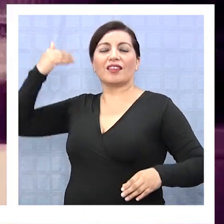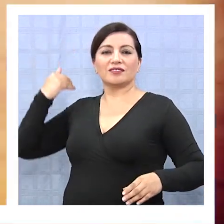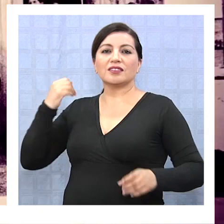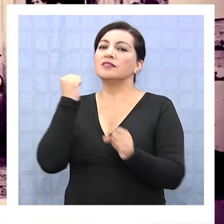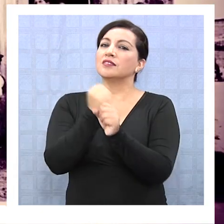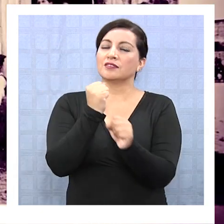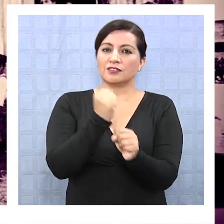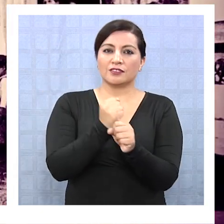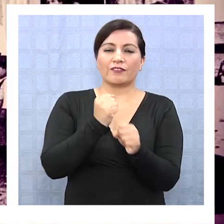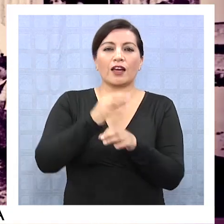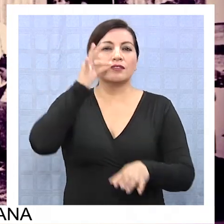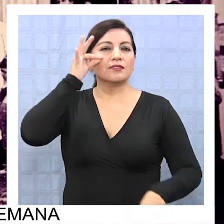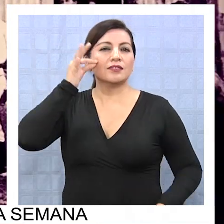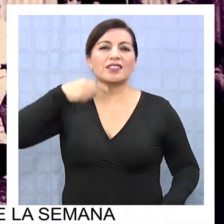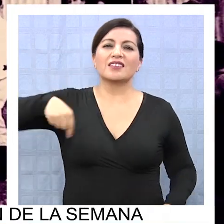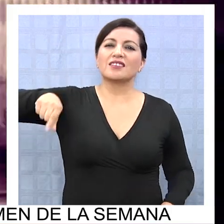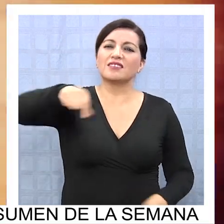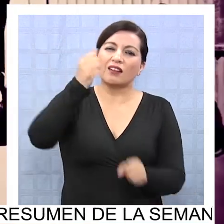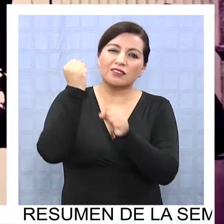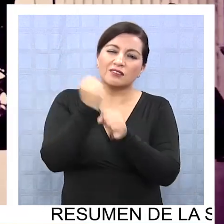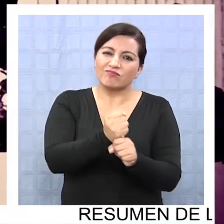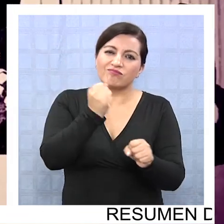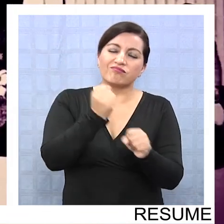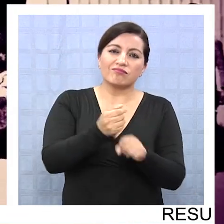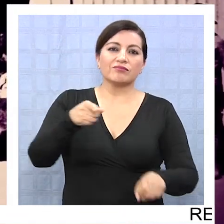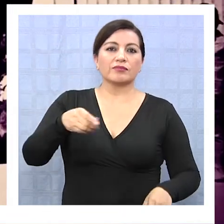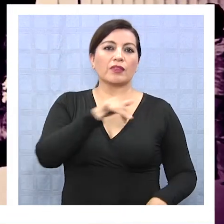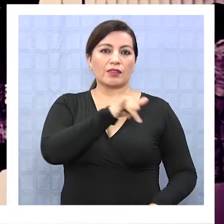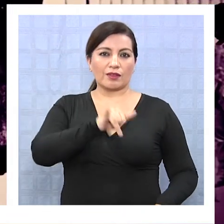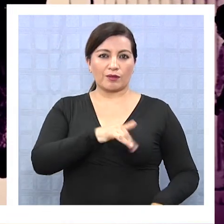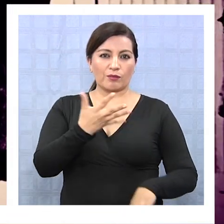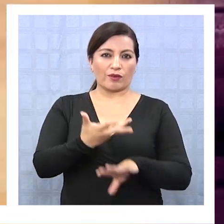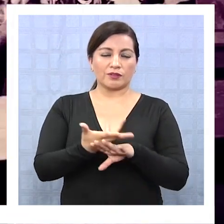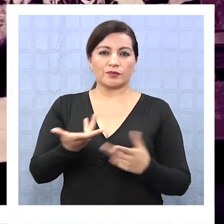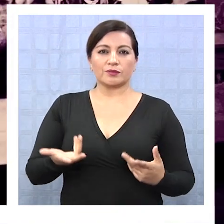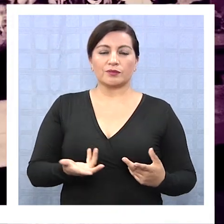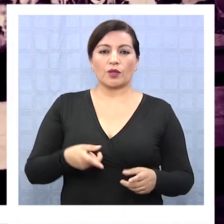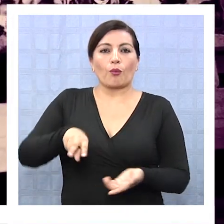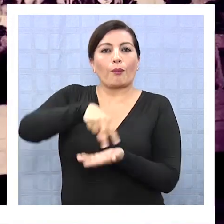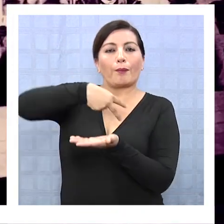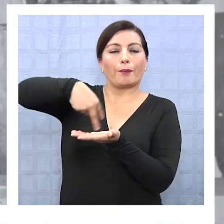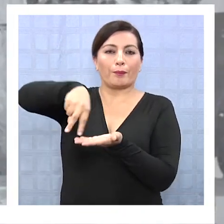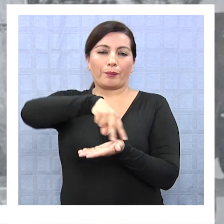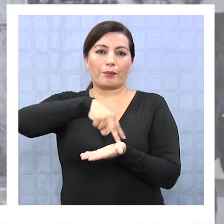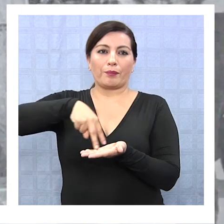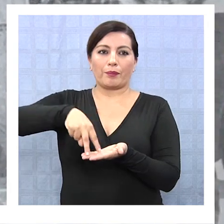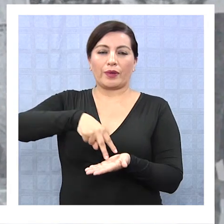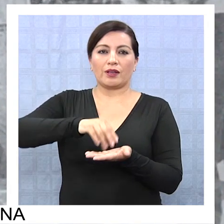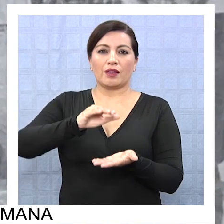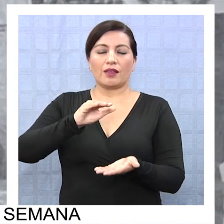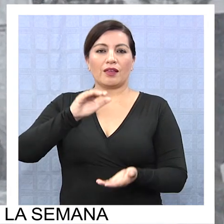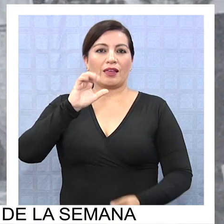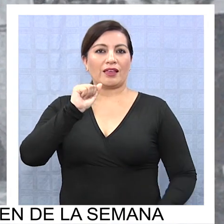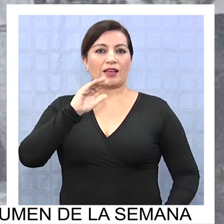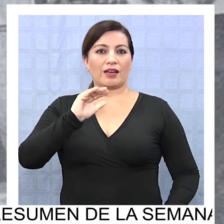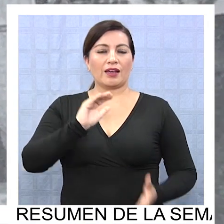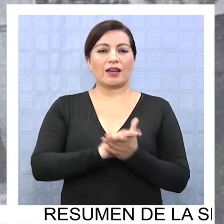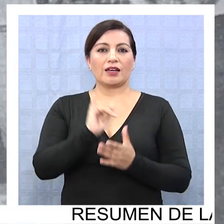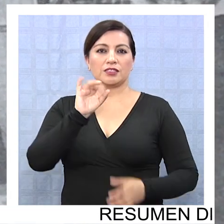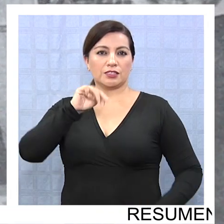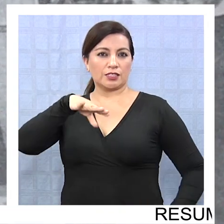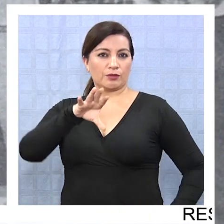trabajadores, especialmente del Salitre, luego hay un baile, un cachimbo